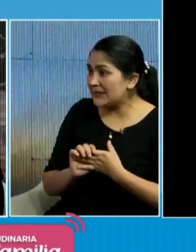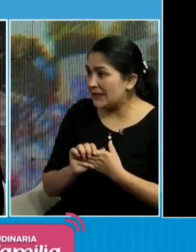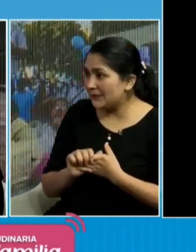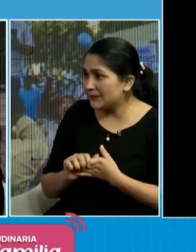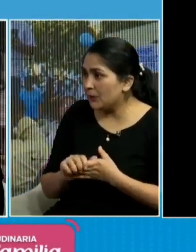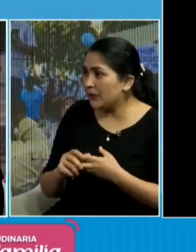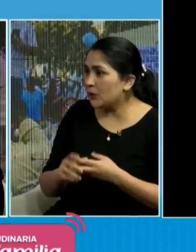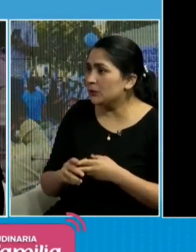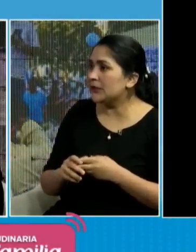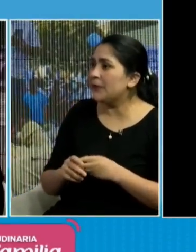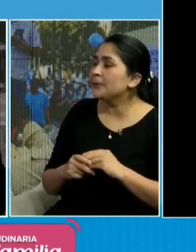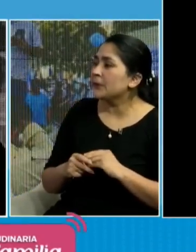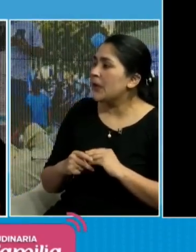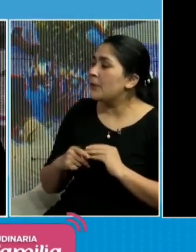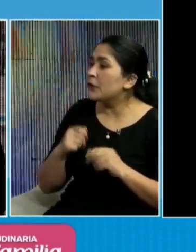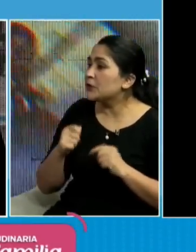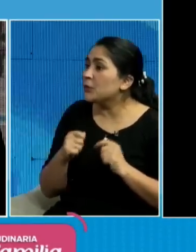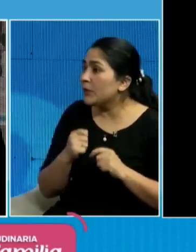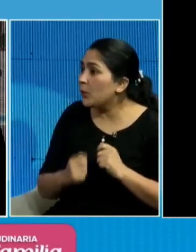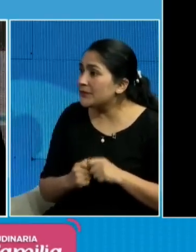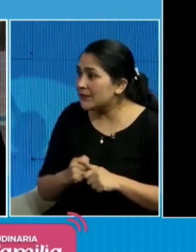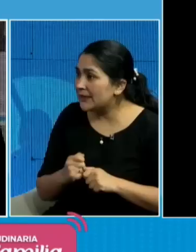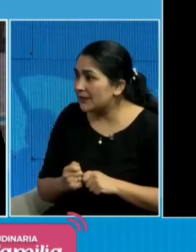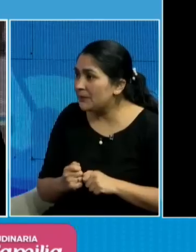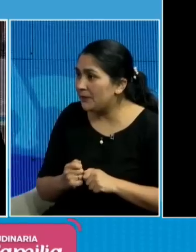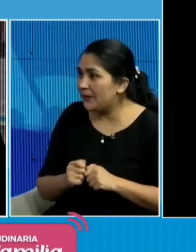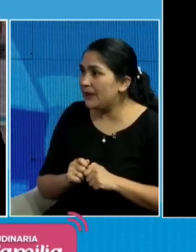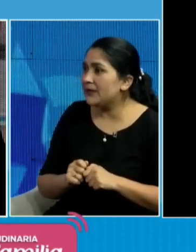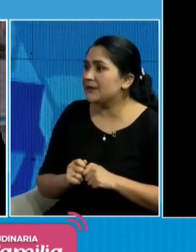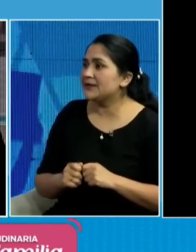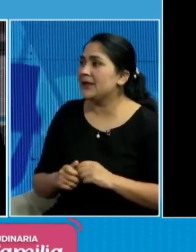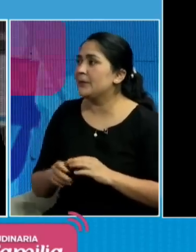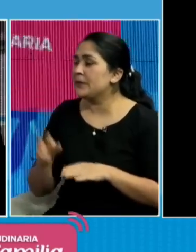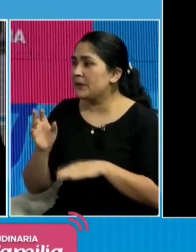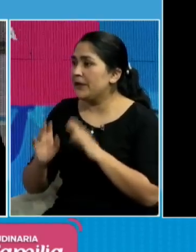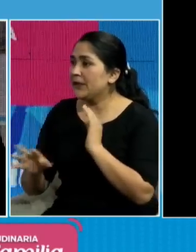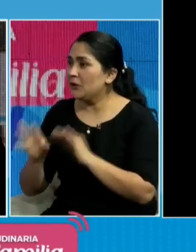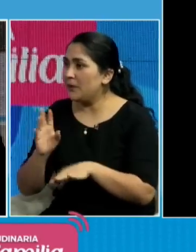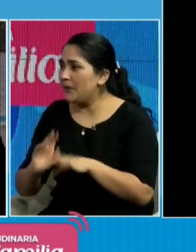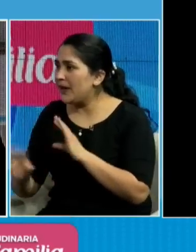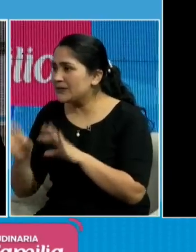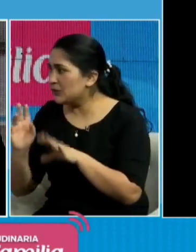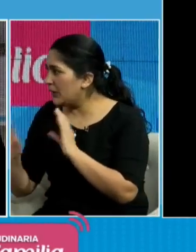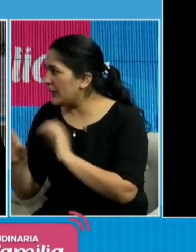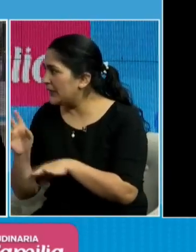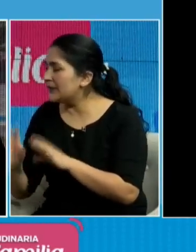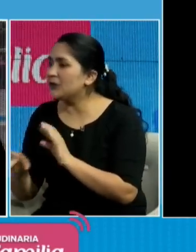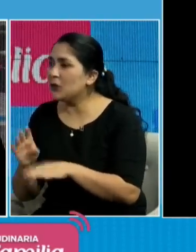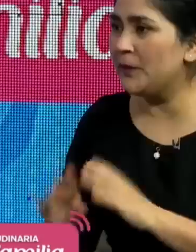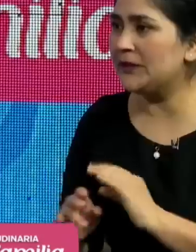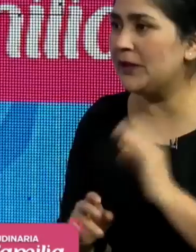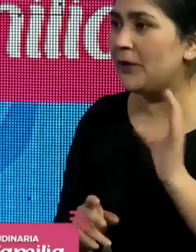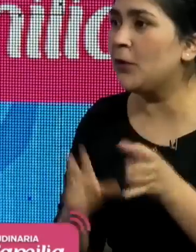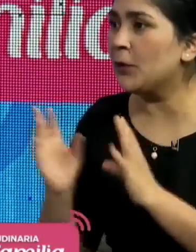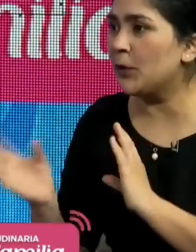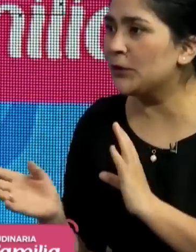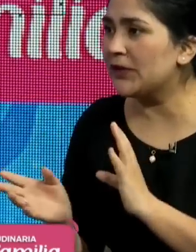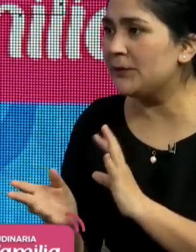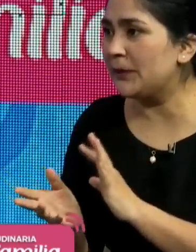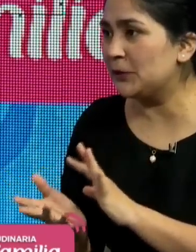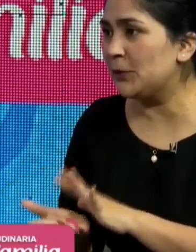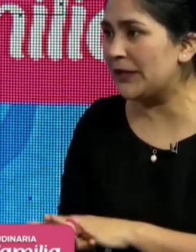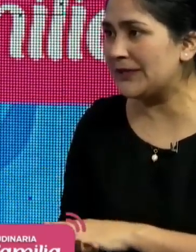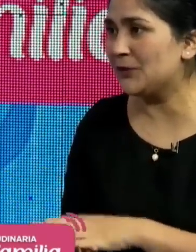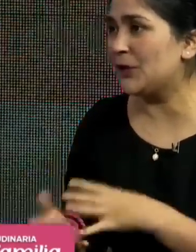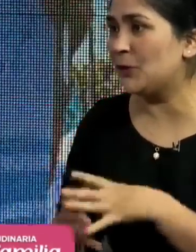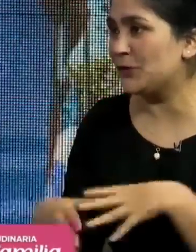ONG se levantaron en contra, pero hicieron una encuesta en RPP para que los papás y toda la gente no comente a favor o en contra